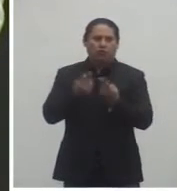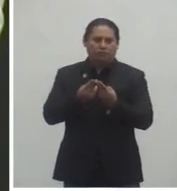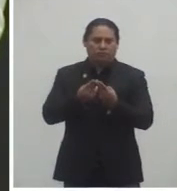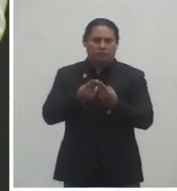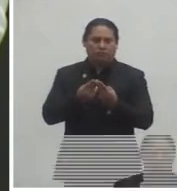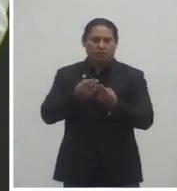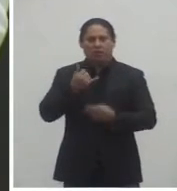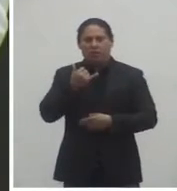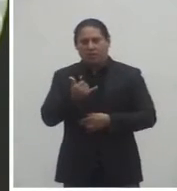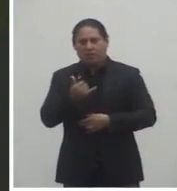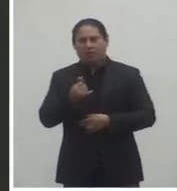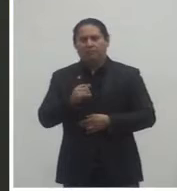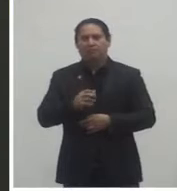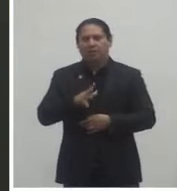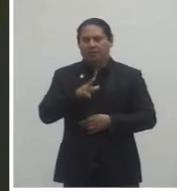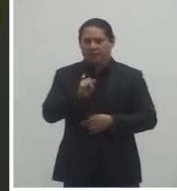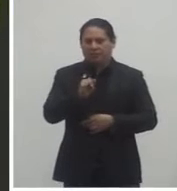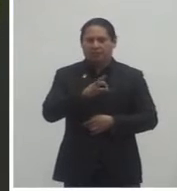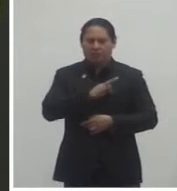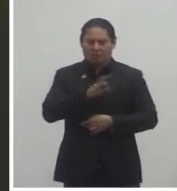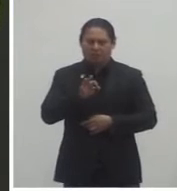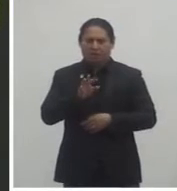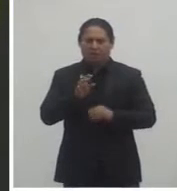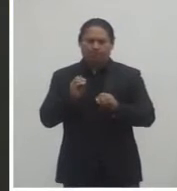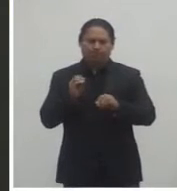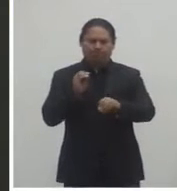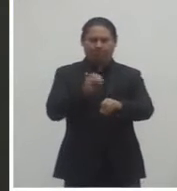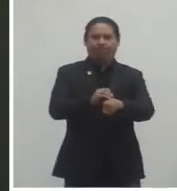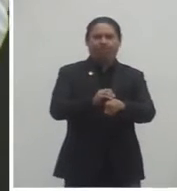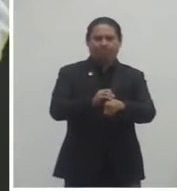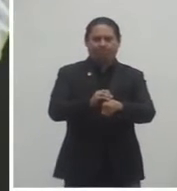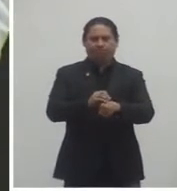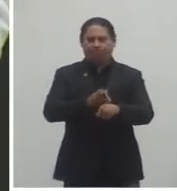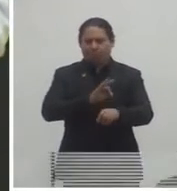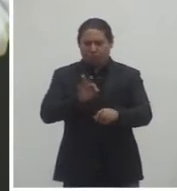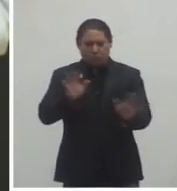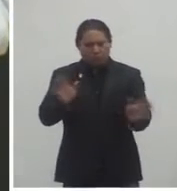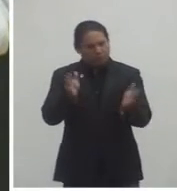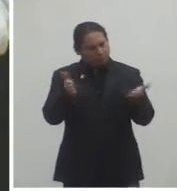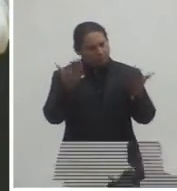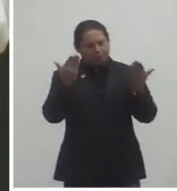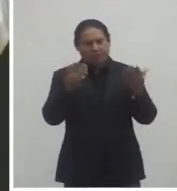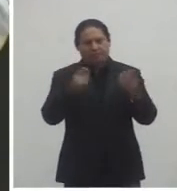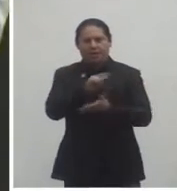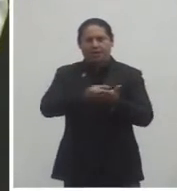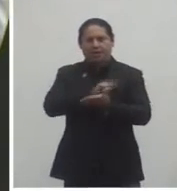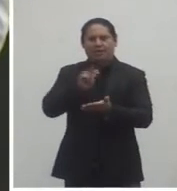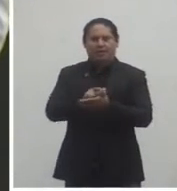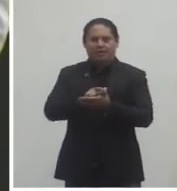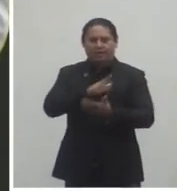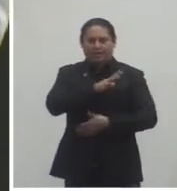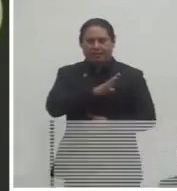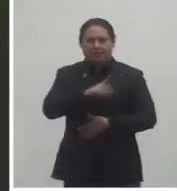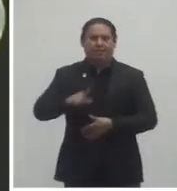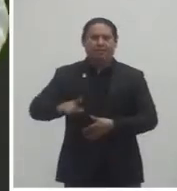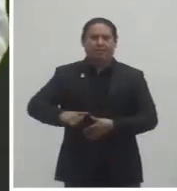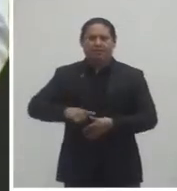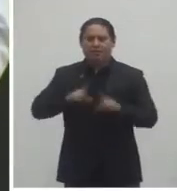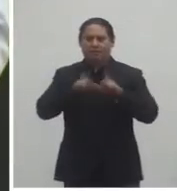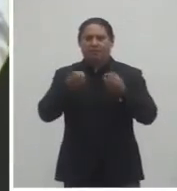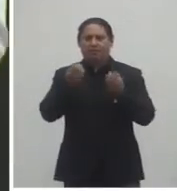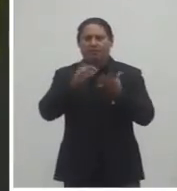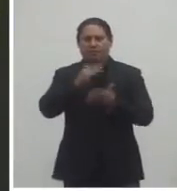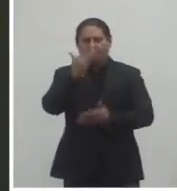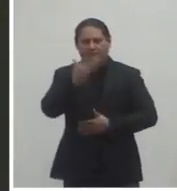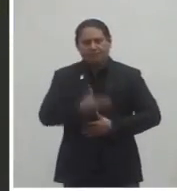estemos contribuyendo nosotros con un granito de arena desde Chiapas a que se promulgue la Ley General de Aguas de nuestro país. Es